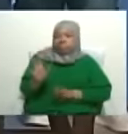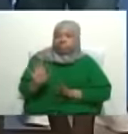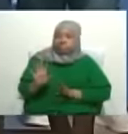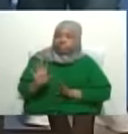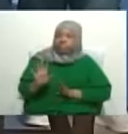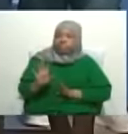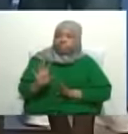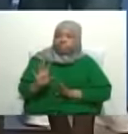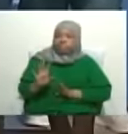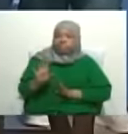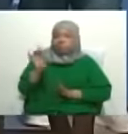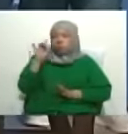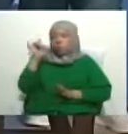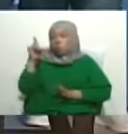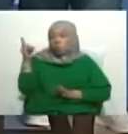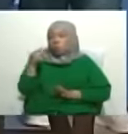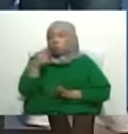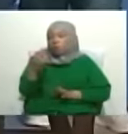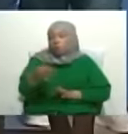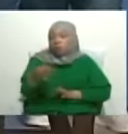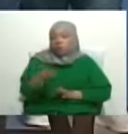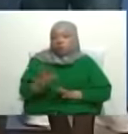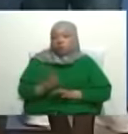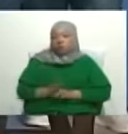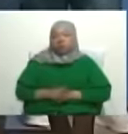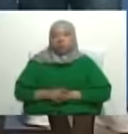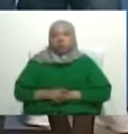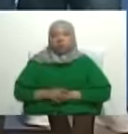Pero como dicen que los locos dicen la verdad, voy a leerlo.